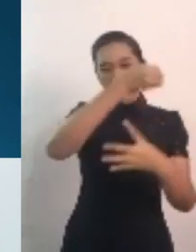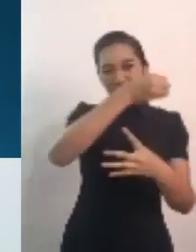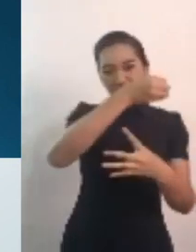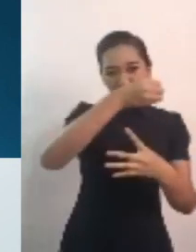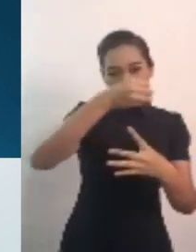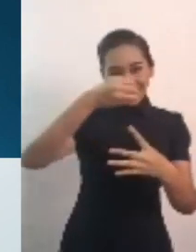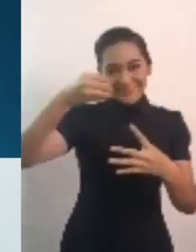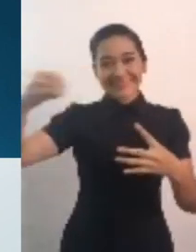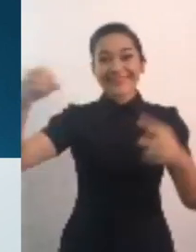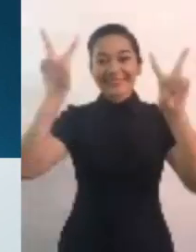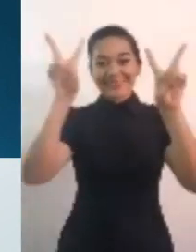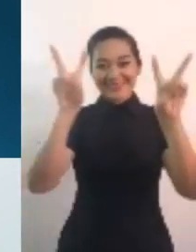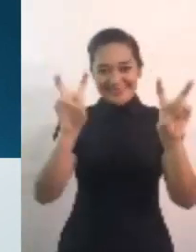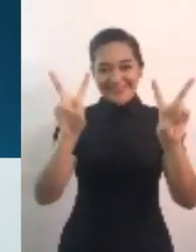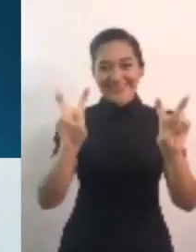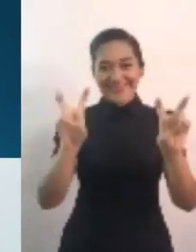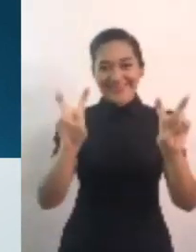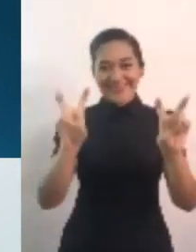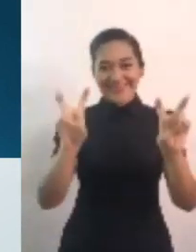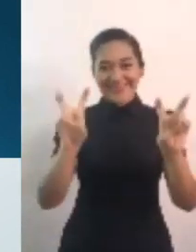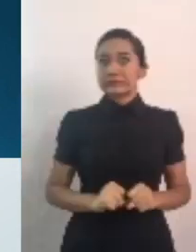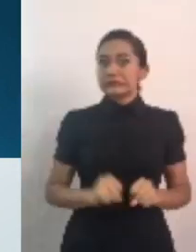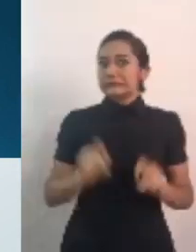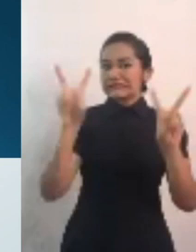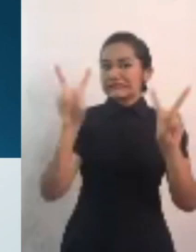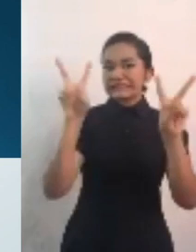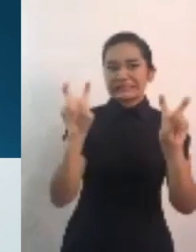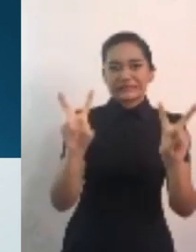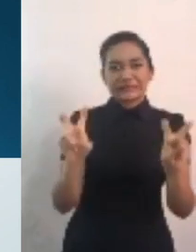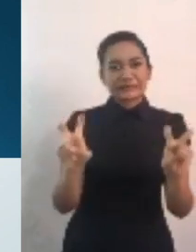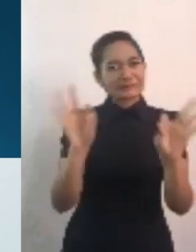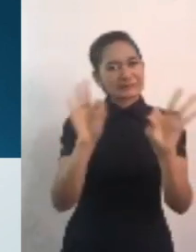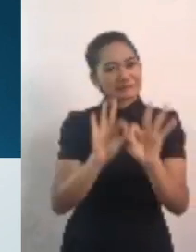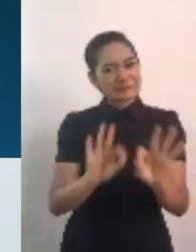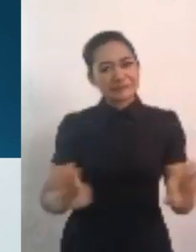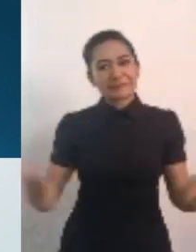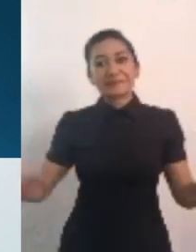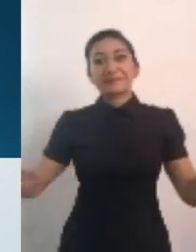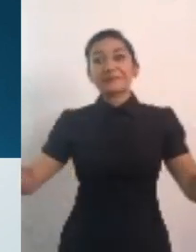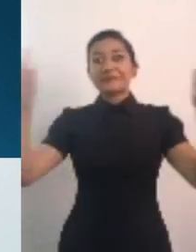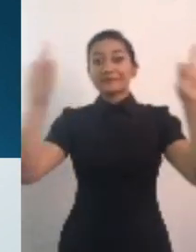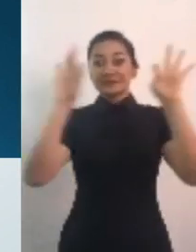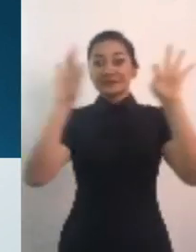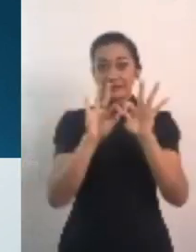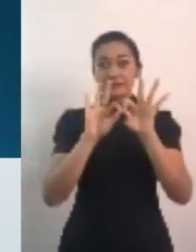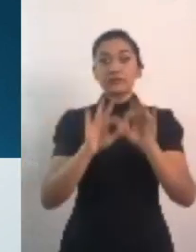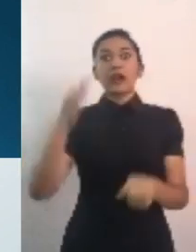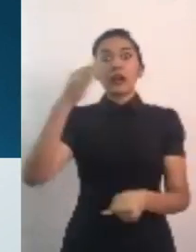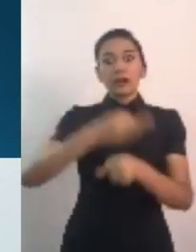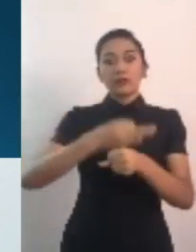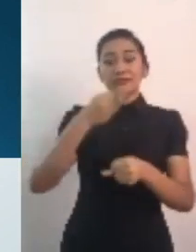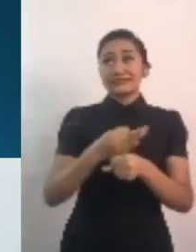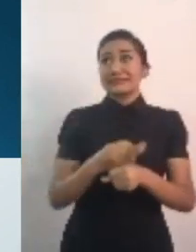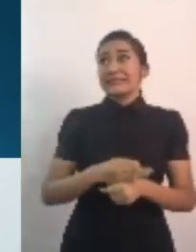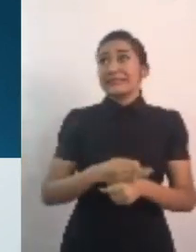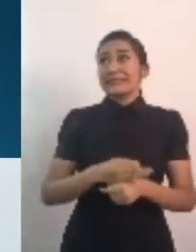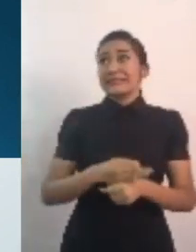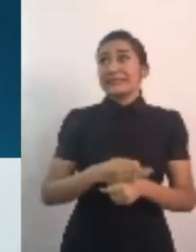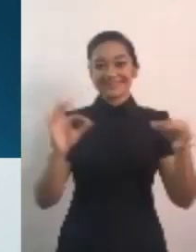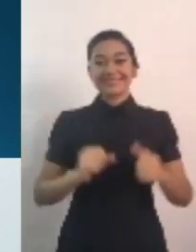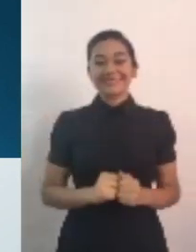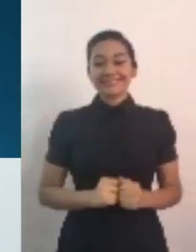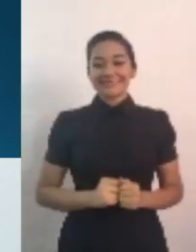temas, porque son realmente importantes para la adaptación psicológica del ser humano en estos